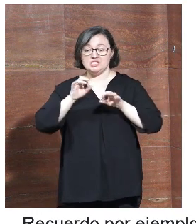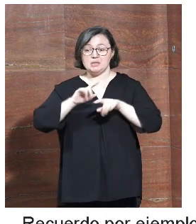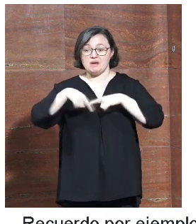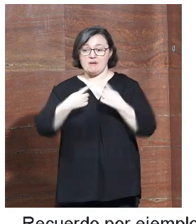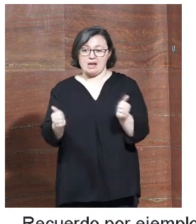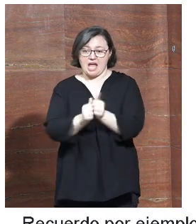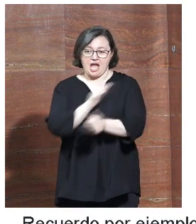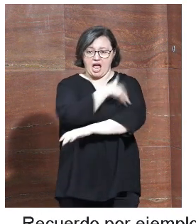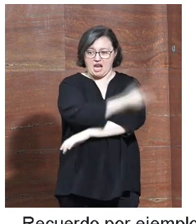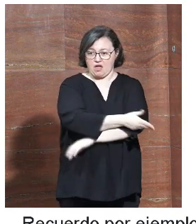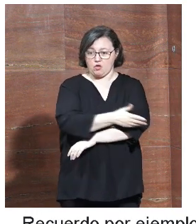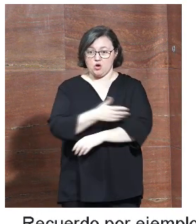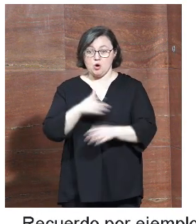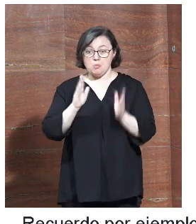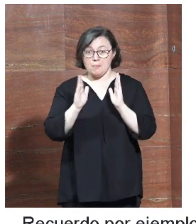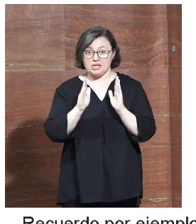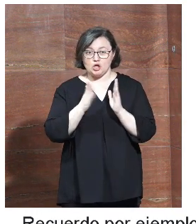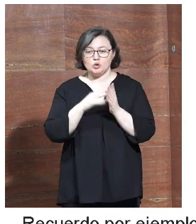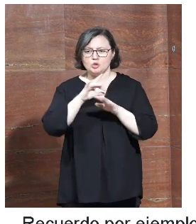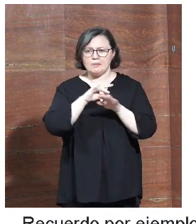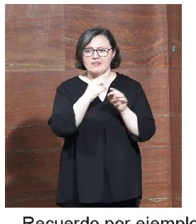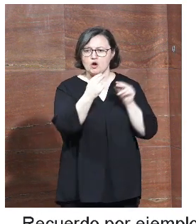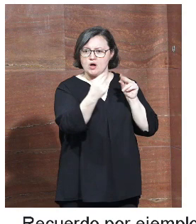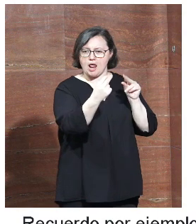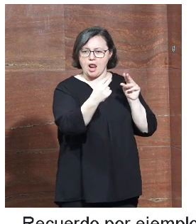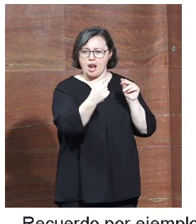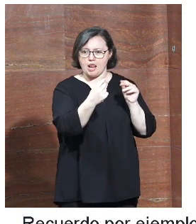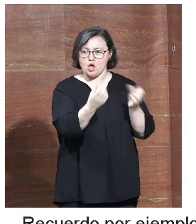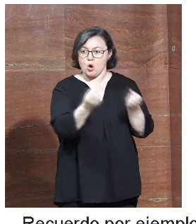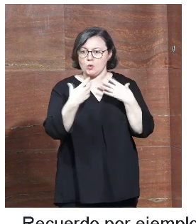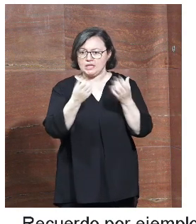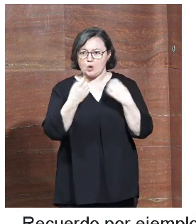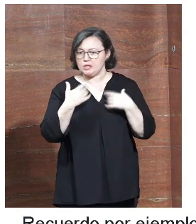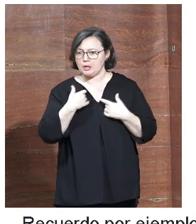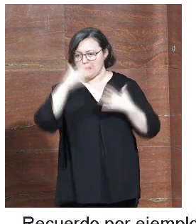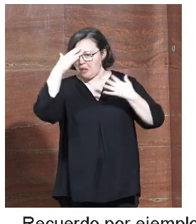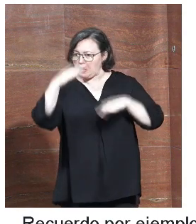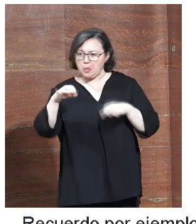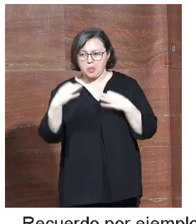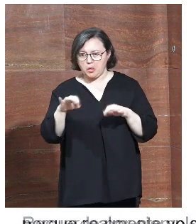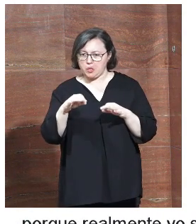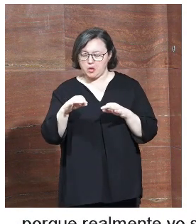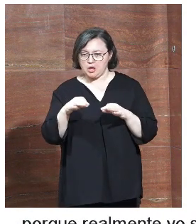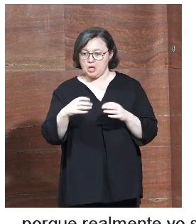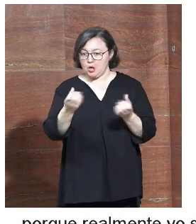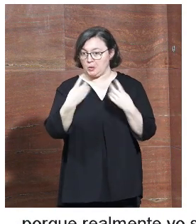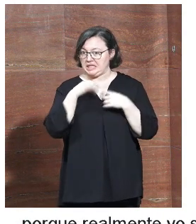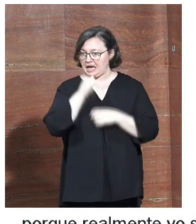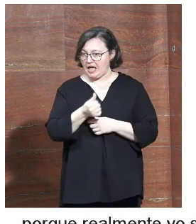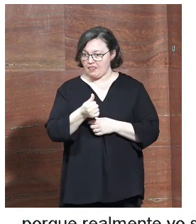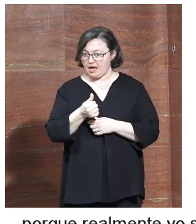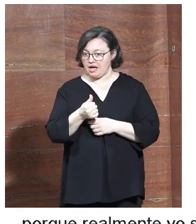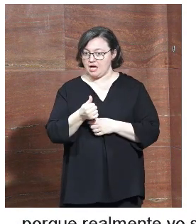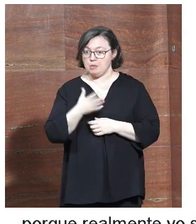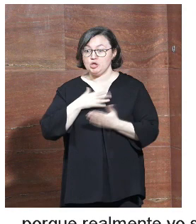al médico, nunca me enteraba en el momento de qué ocurría o qué situaciones estaban pasando, porque no iba